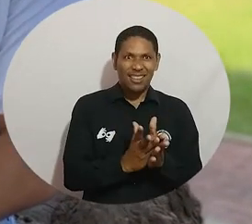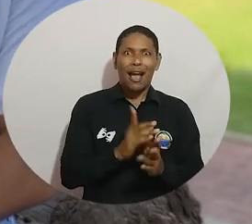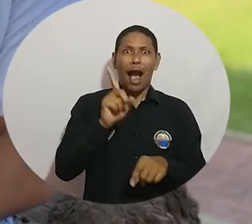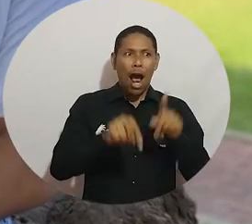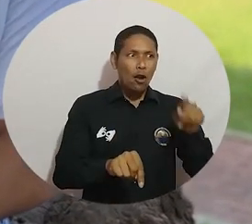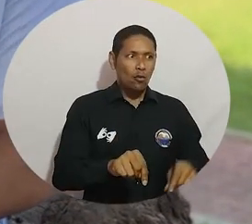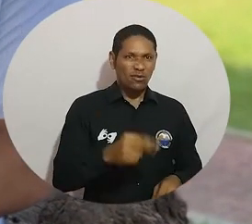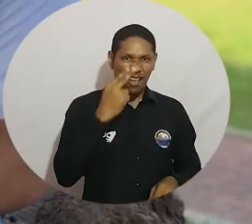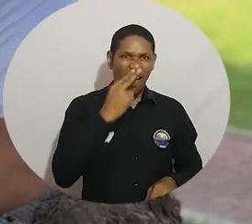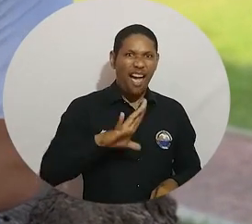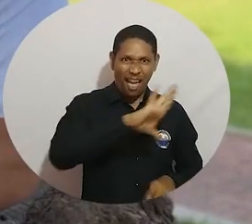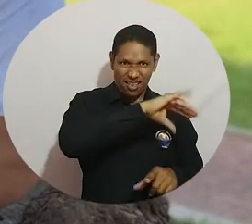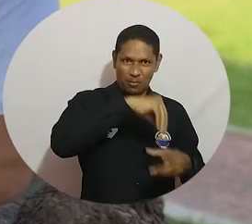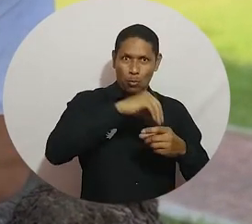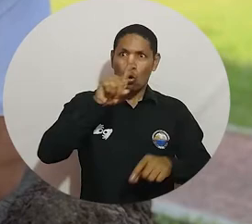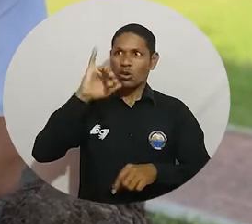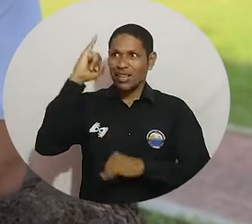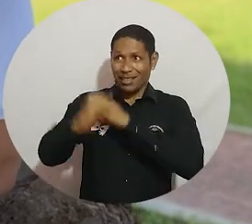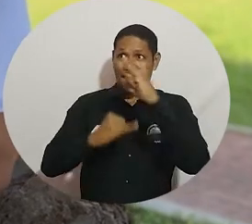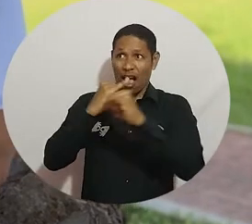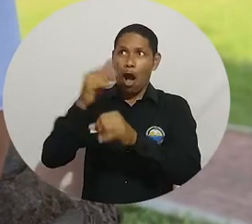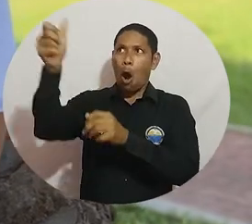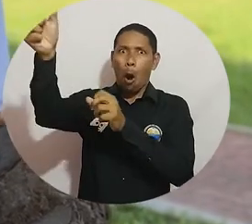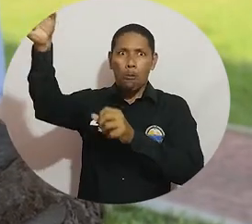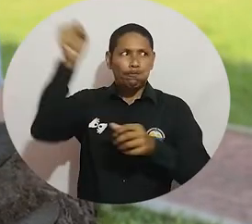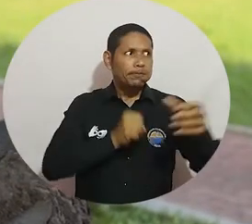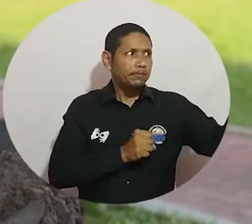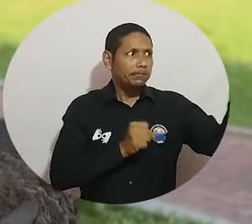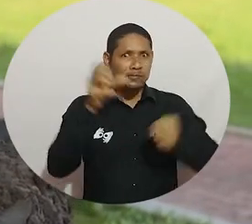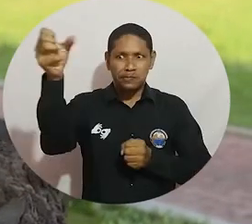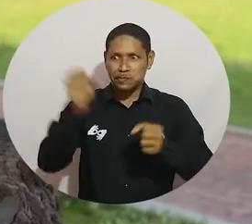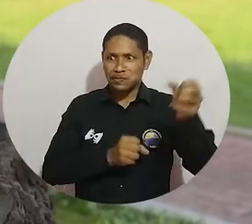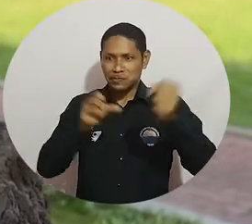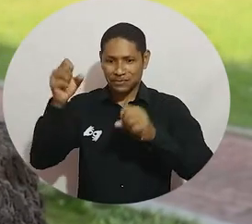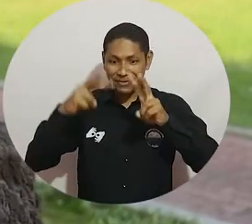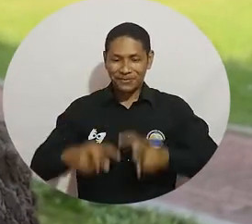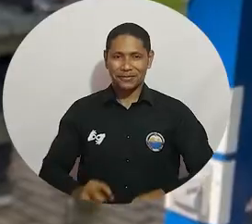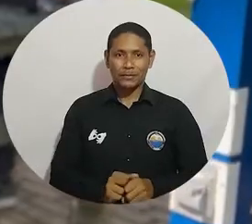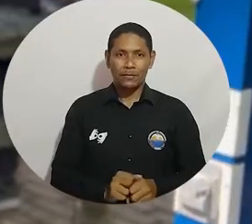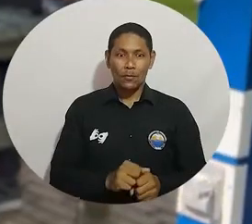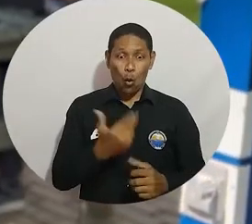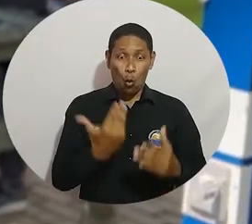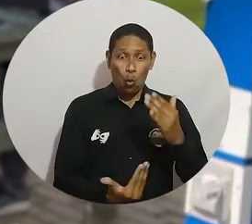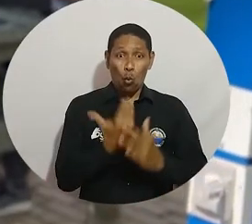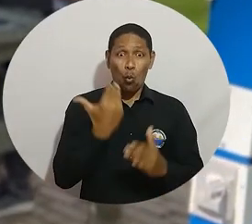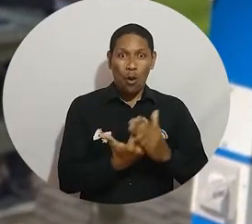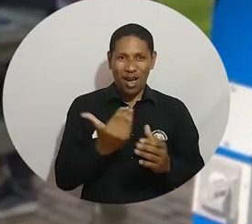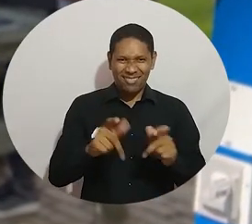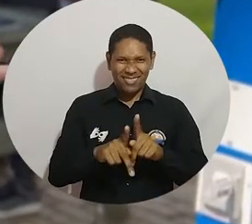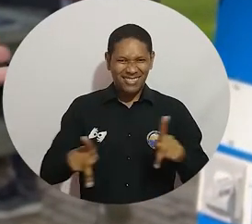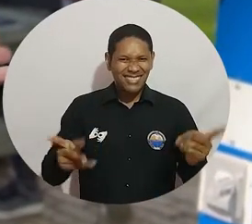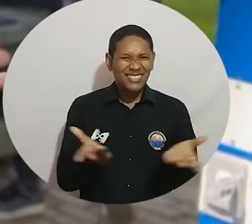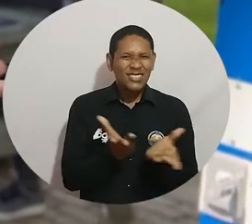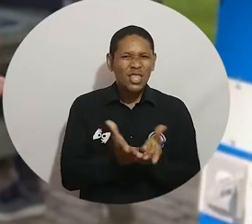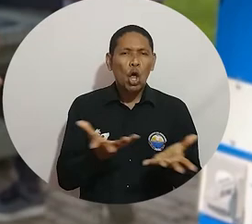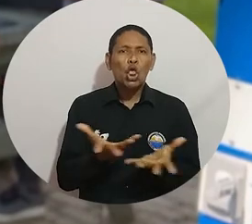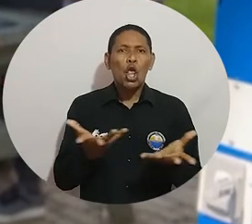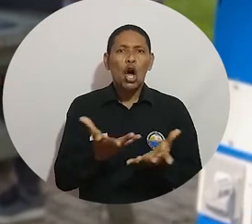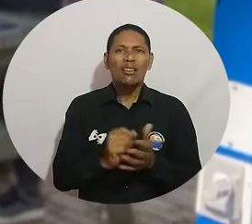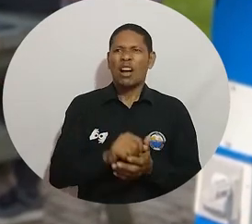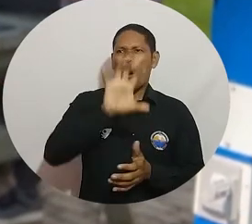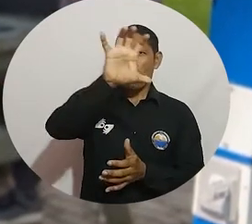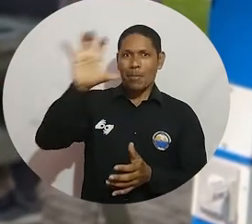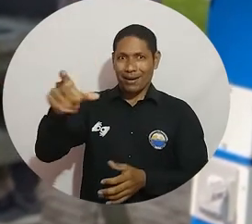e internacionales que llegan de intercambio académico y pasantías de investigación. Los nuevos integrantes de la familia